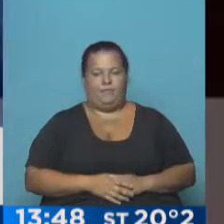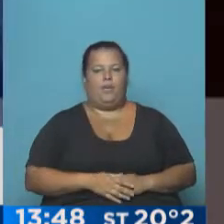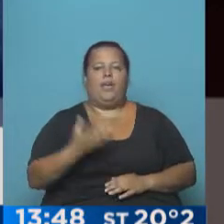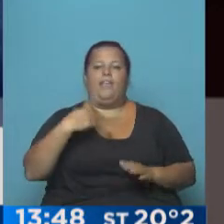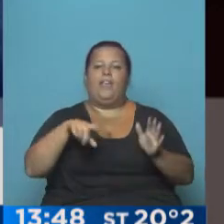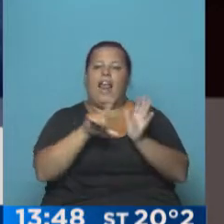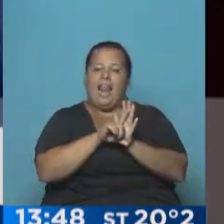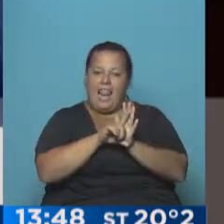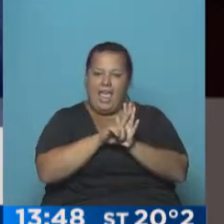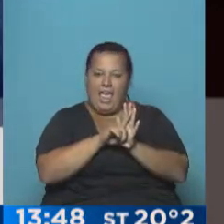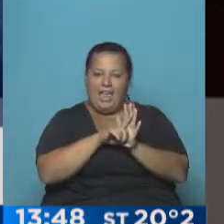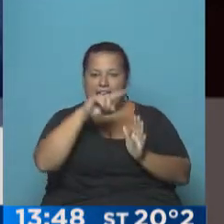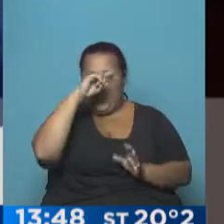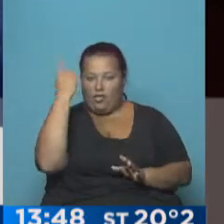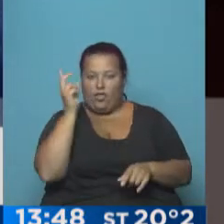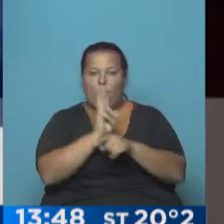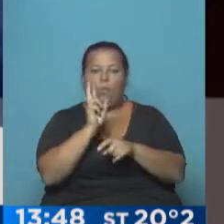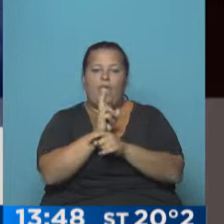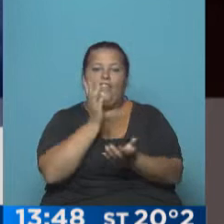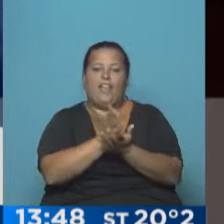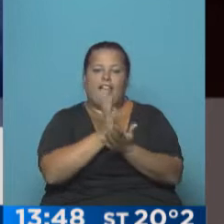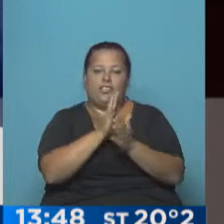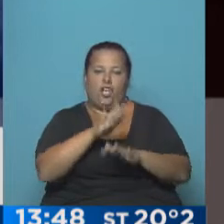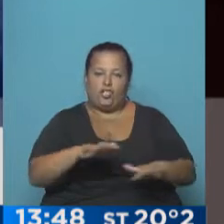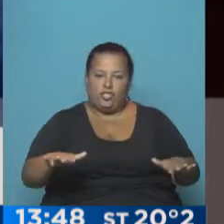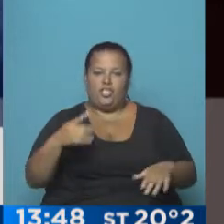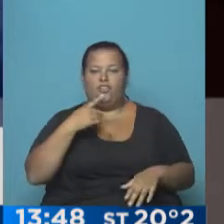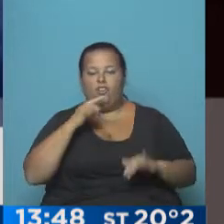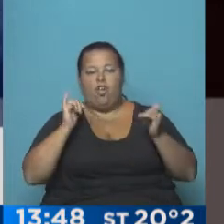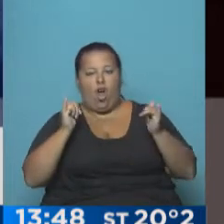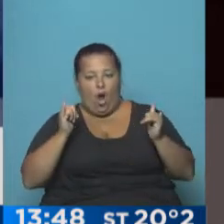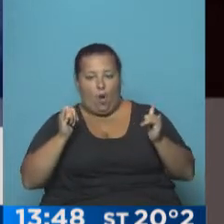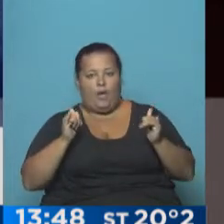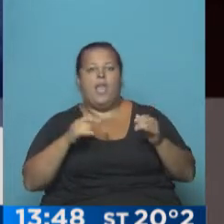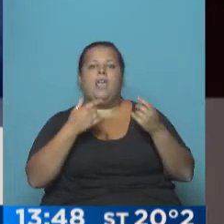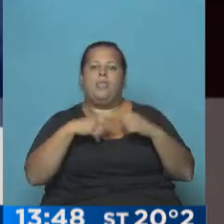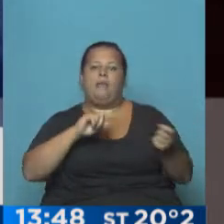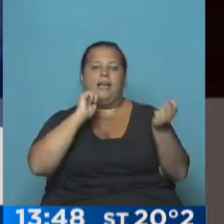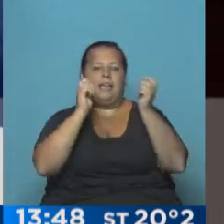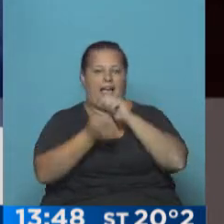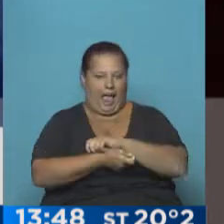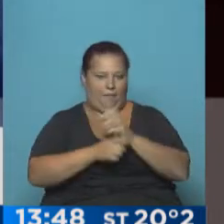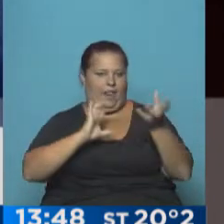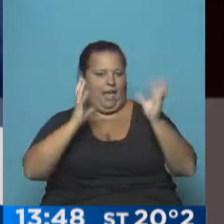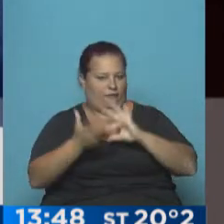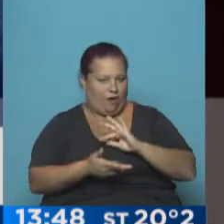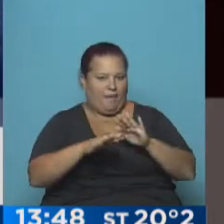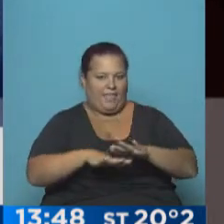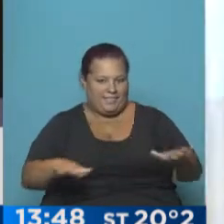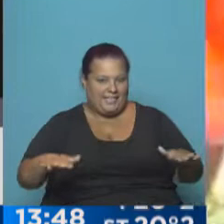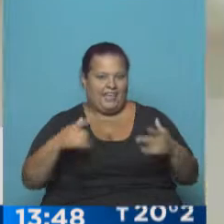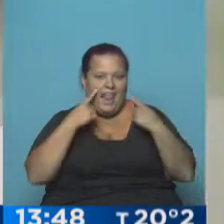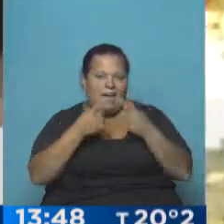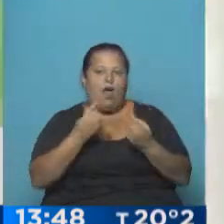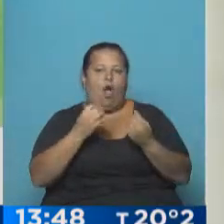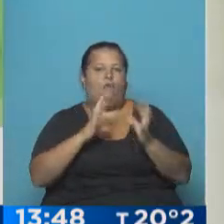Ley Nacional de Protección de Derechos de Niños, Niñas y Adolescentes, comenzó a cambiar todo el sistema de infancia y la mirada